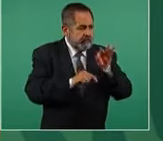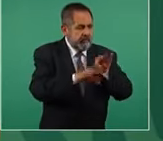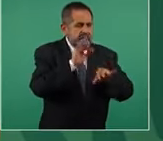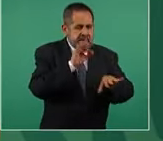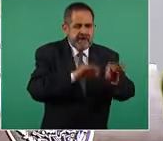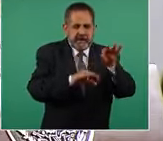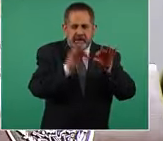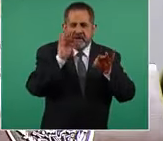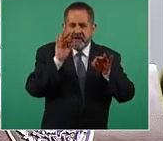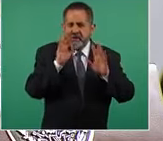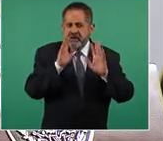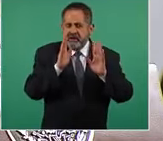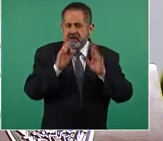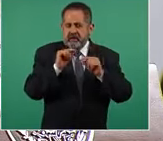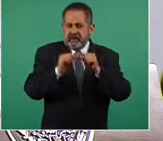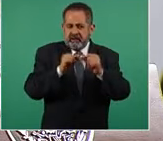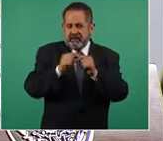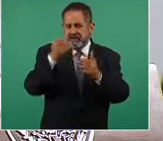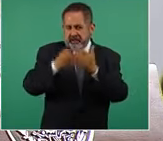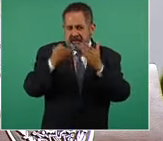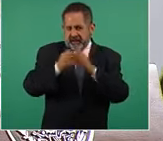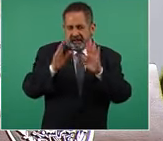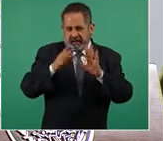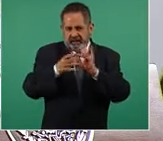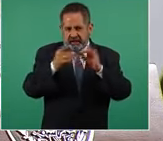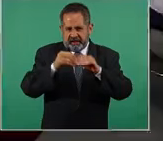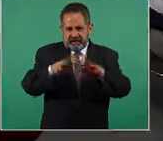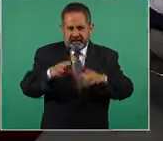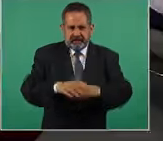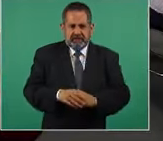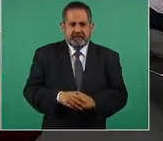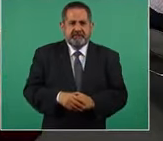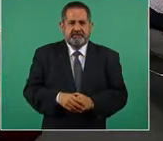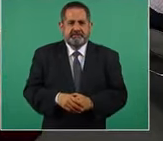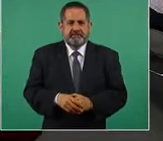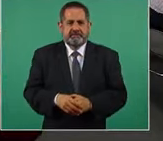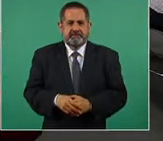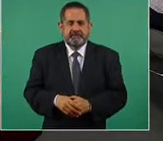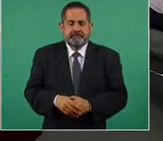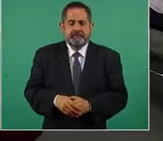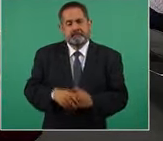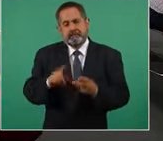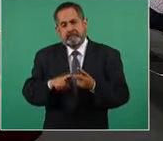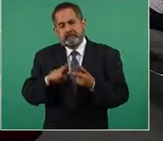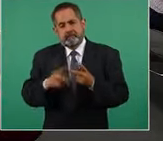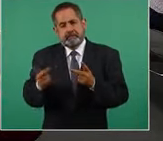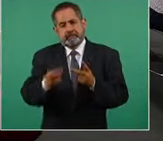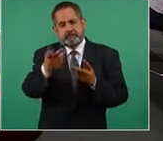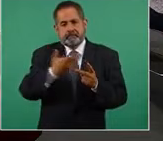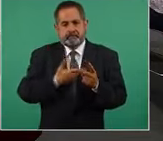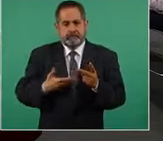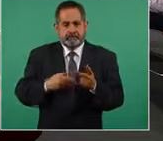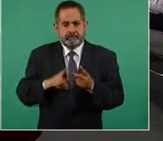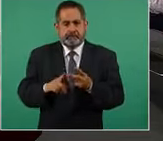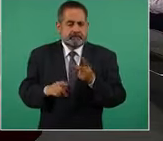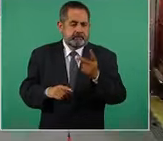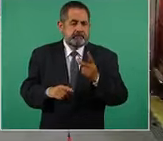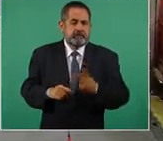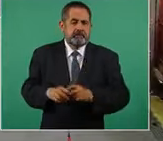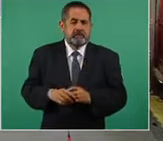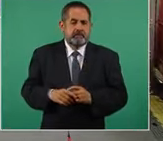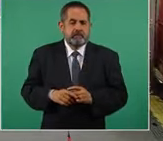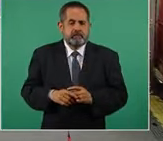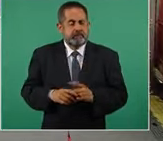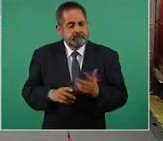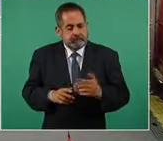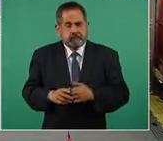pero todavía falta. Ok, la segunda pregunta, señor presidente, no es que sea insistencia, ¿no?